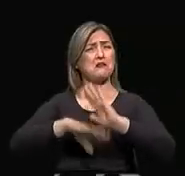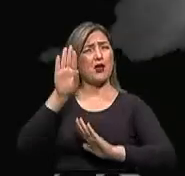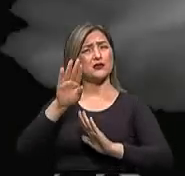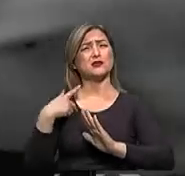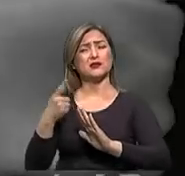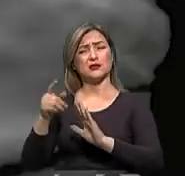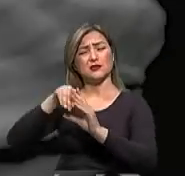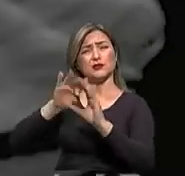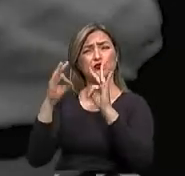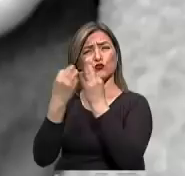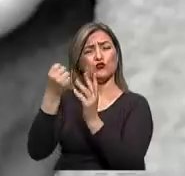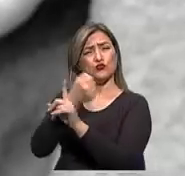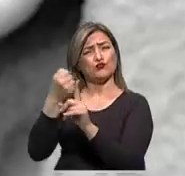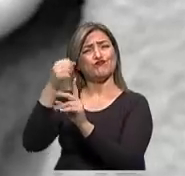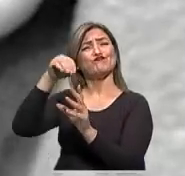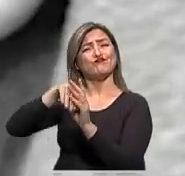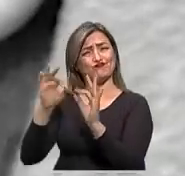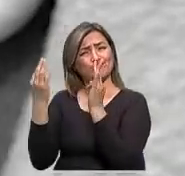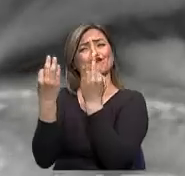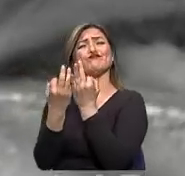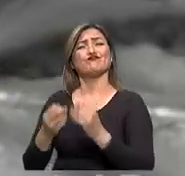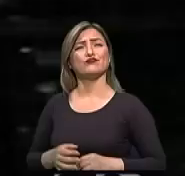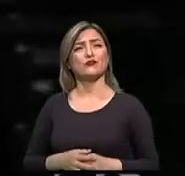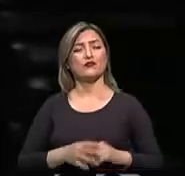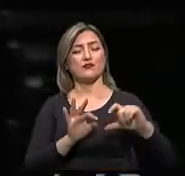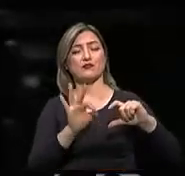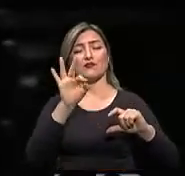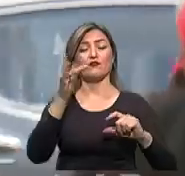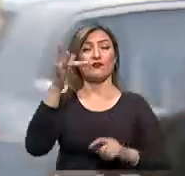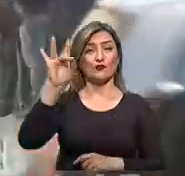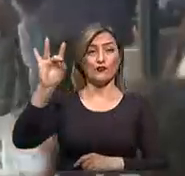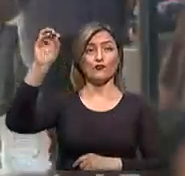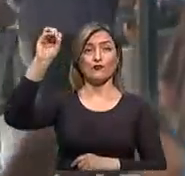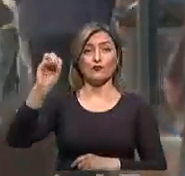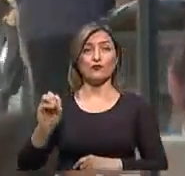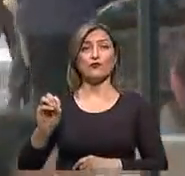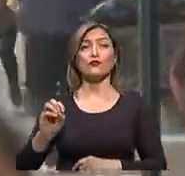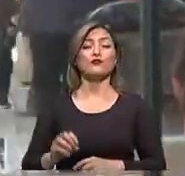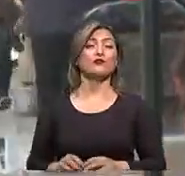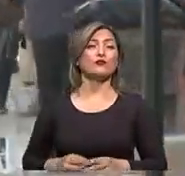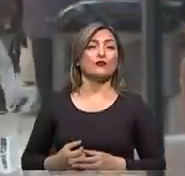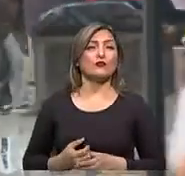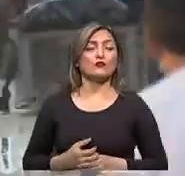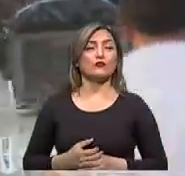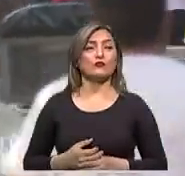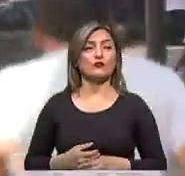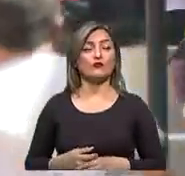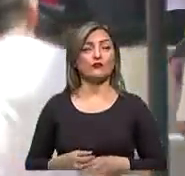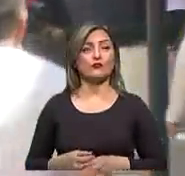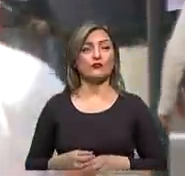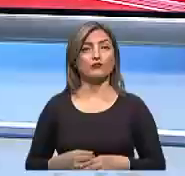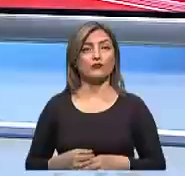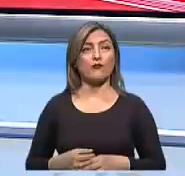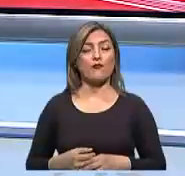fue la relacionada con violencia intrafamiliar, que se elevó en un 18%. En Quito, María Gracia Acosta,